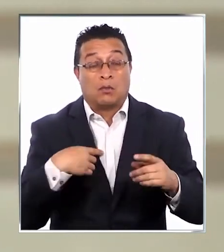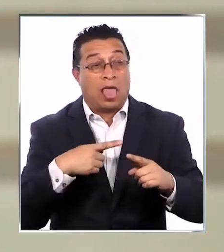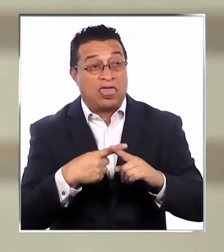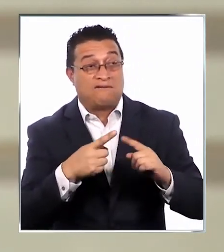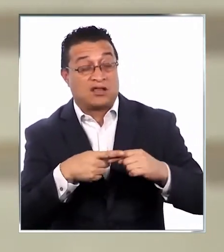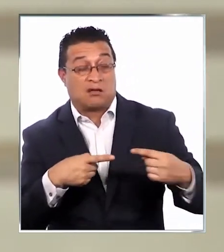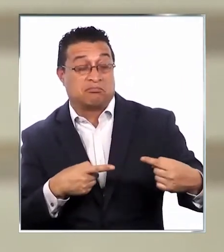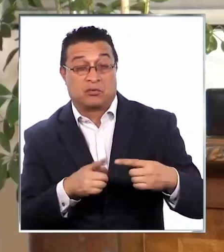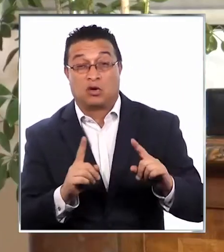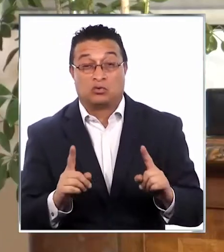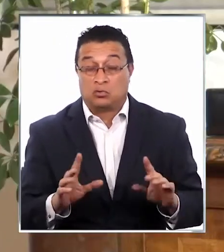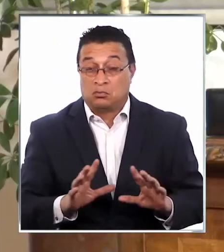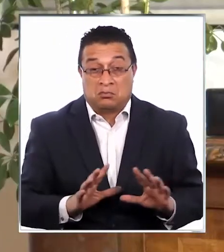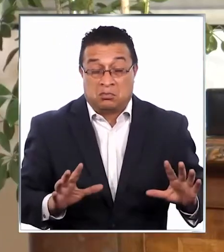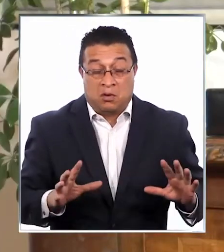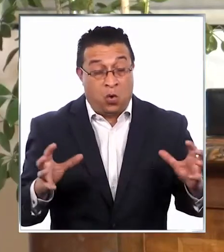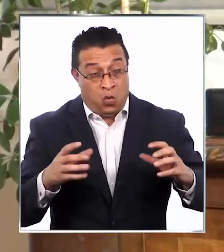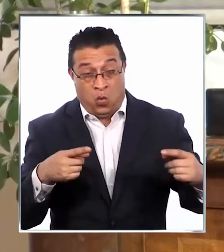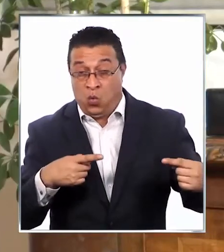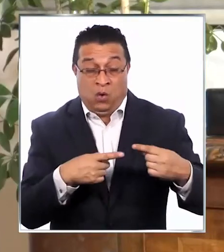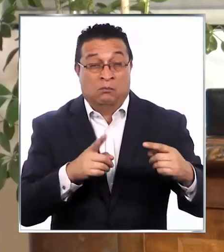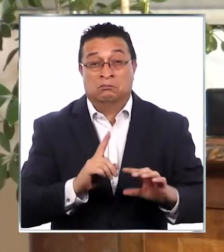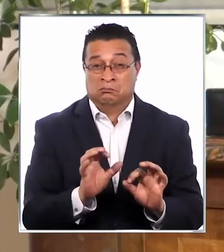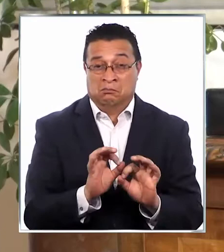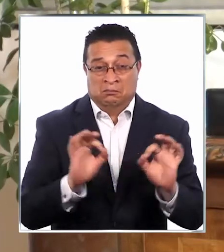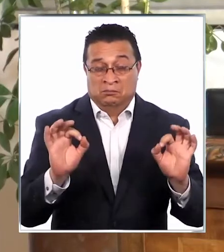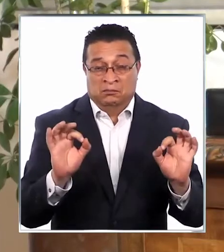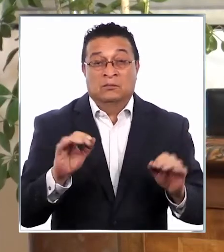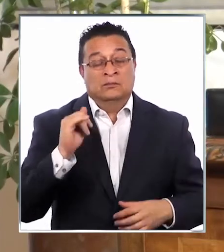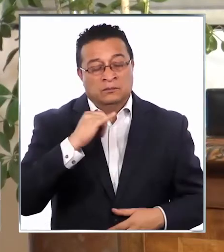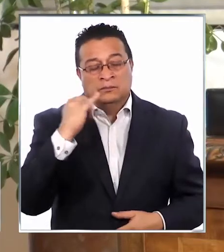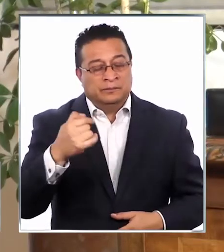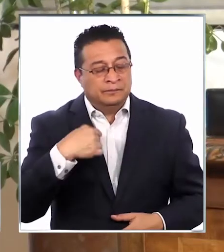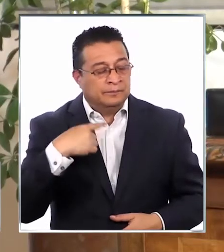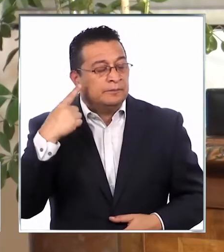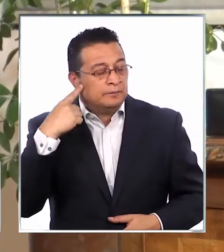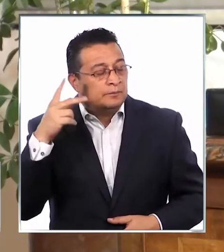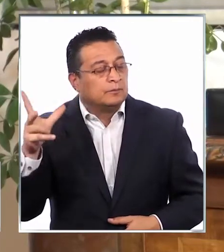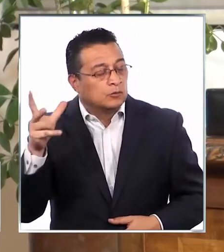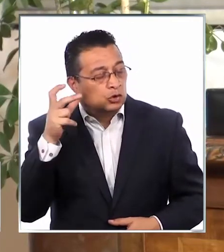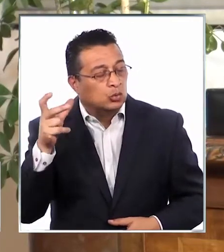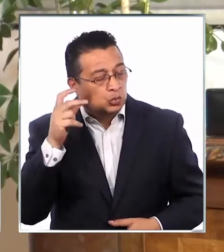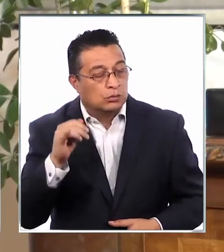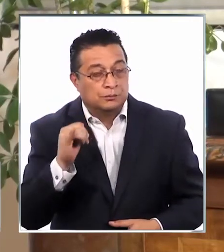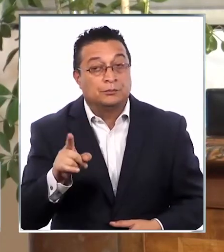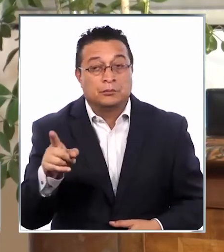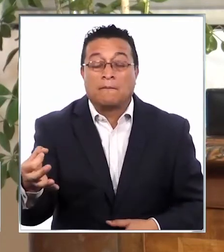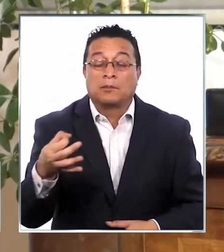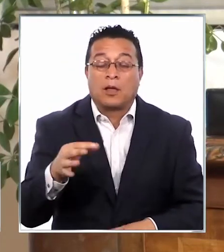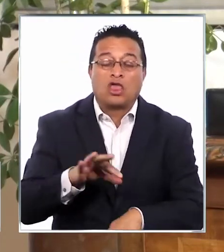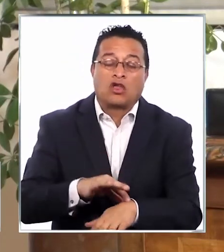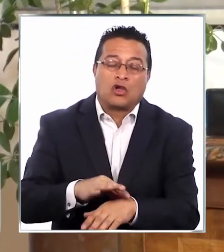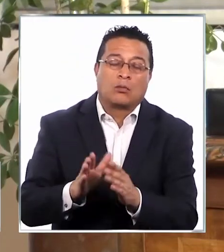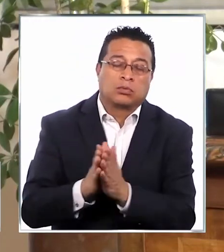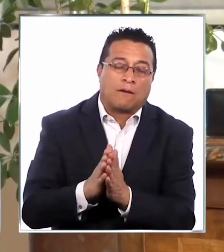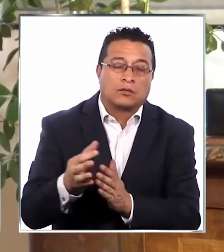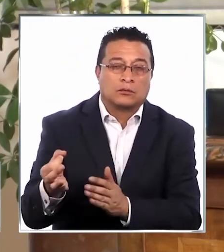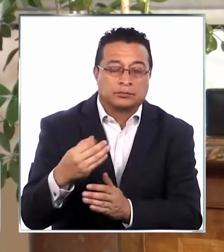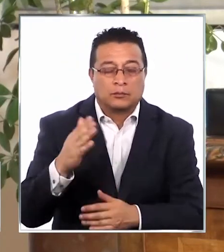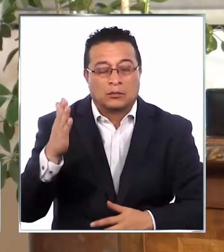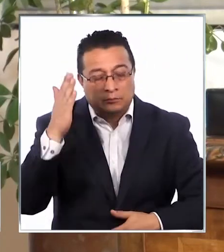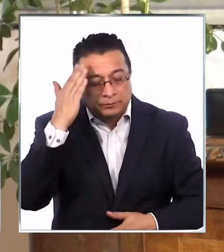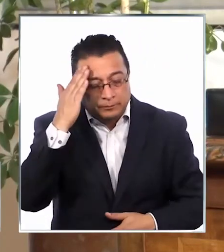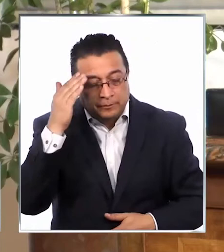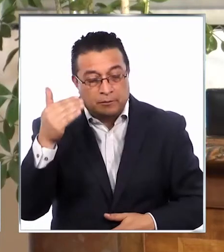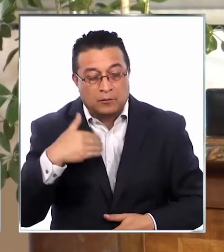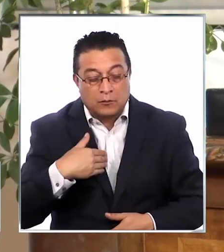tenemos diferencias, grandes por lo menos. Y siempre yo los escucho cuando me dicen, doctor, por favor, toma